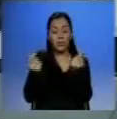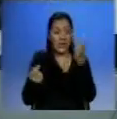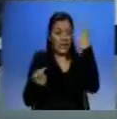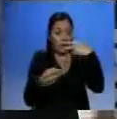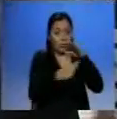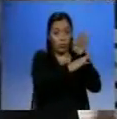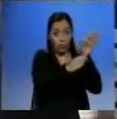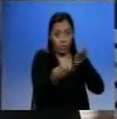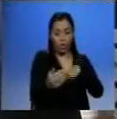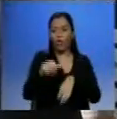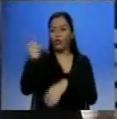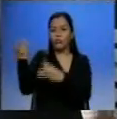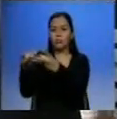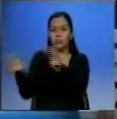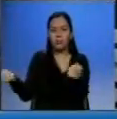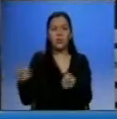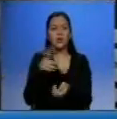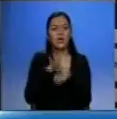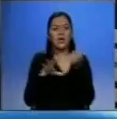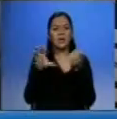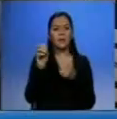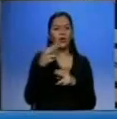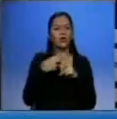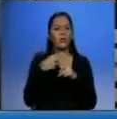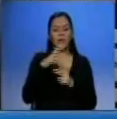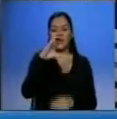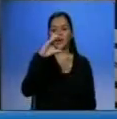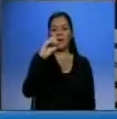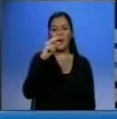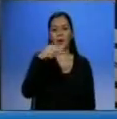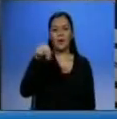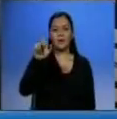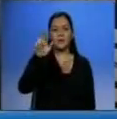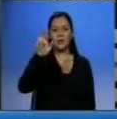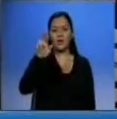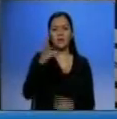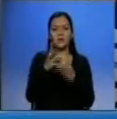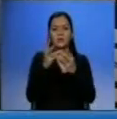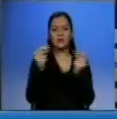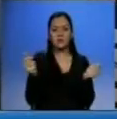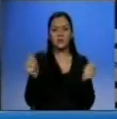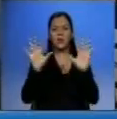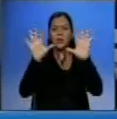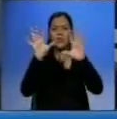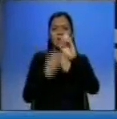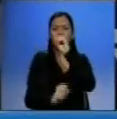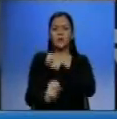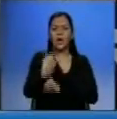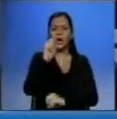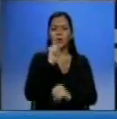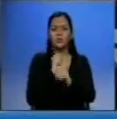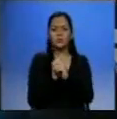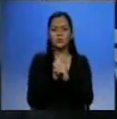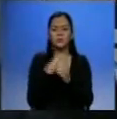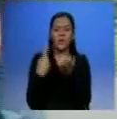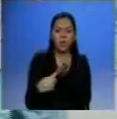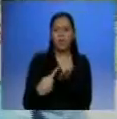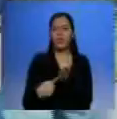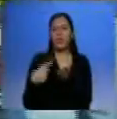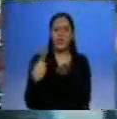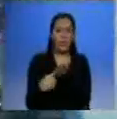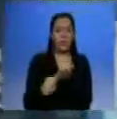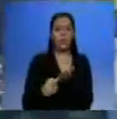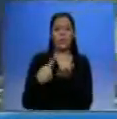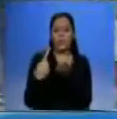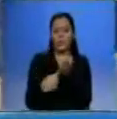la farmacia. Somos hermanos Cañar Reyes, denunciado como desaparecido unos 10 años que se venía ya discutiendo. Otro